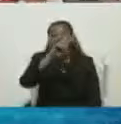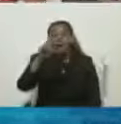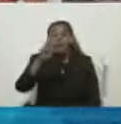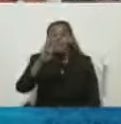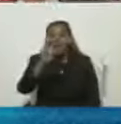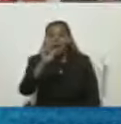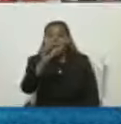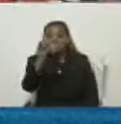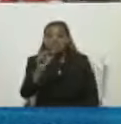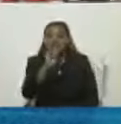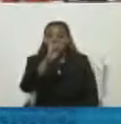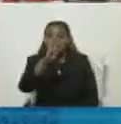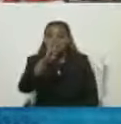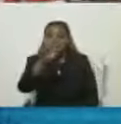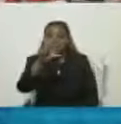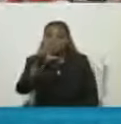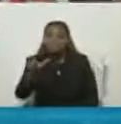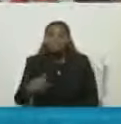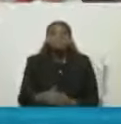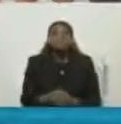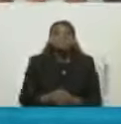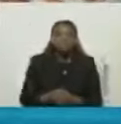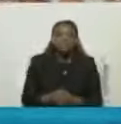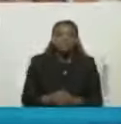Que suene irreversible.